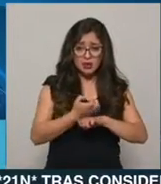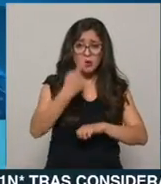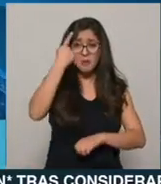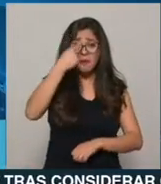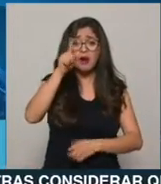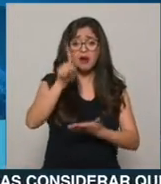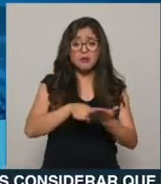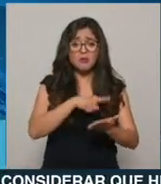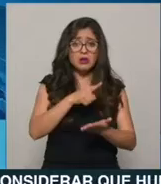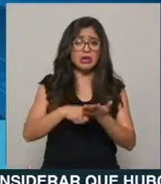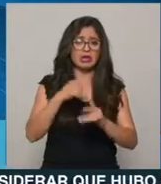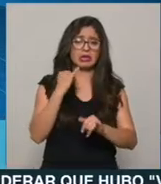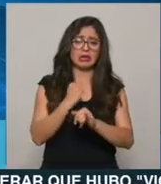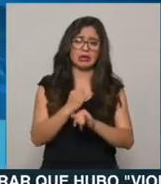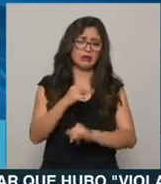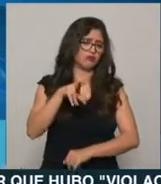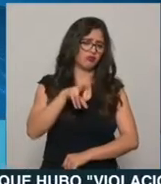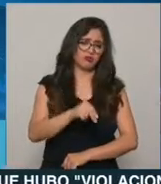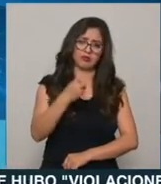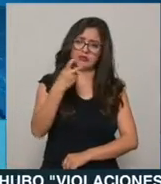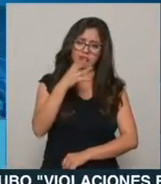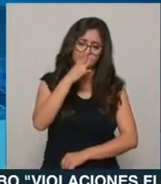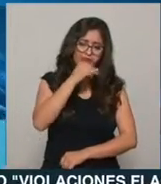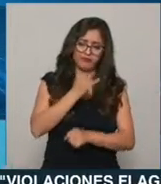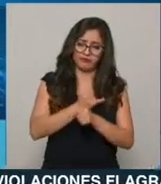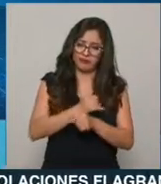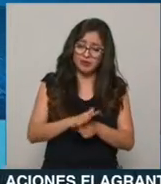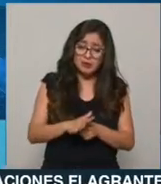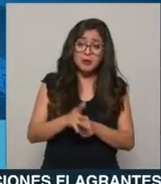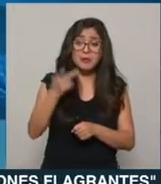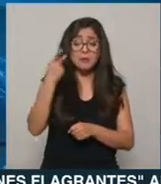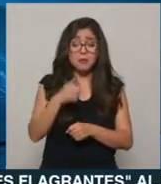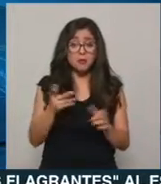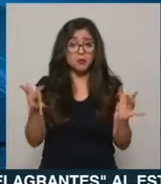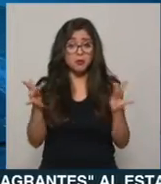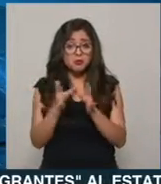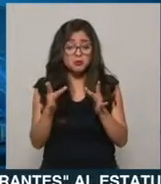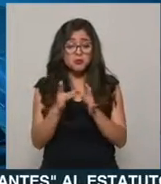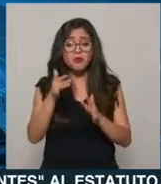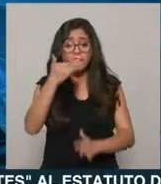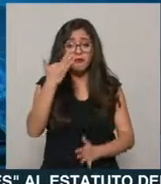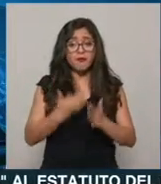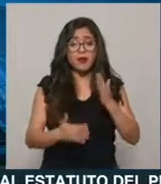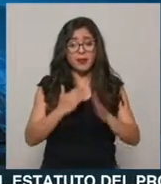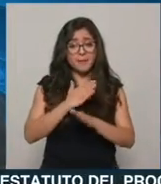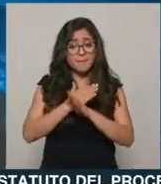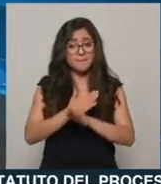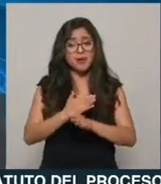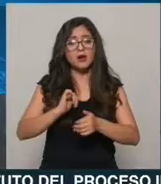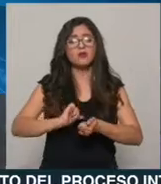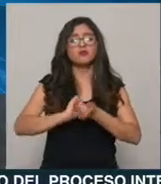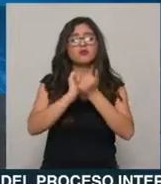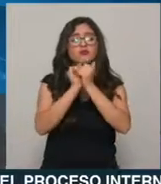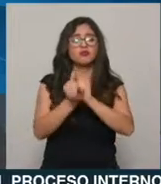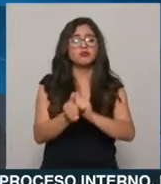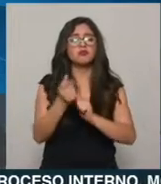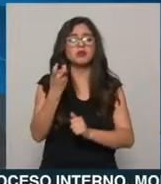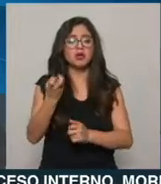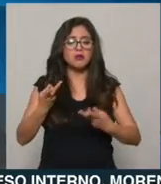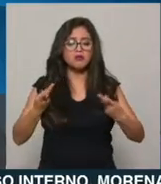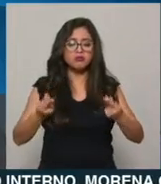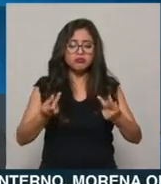porque eso además de que es imposible, sino para que en los casos que se puedan detectar, porque no logramos prevenir, se pueda tener una respuesta